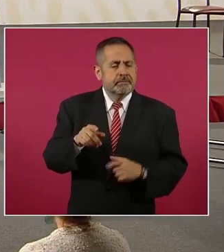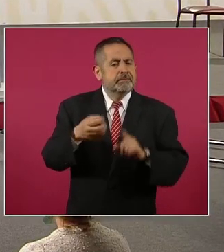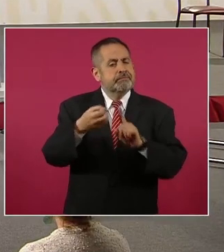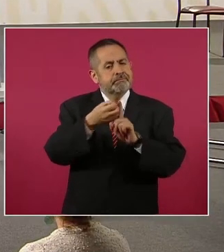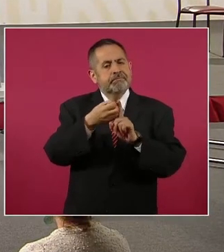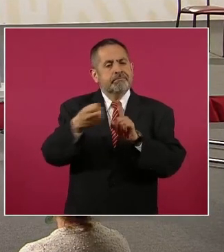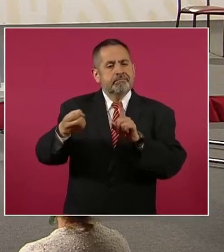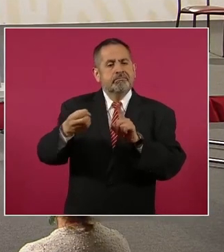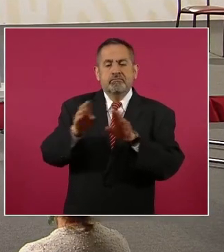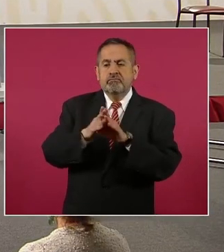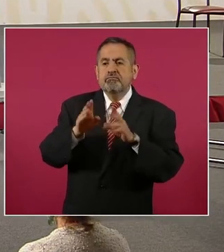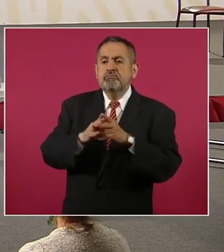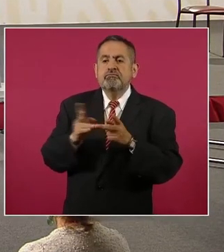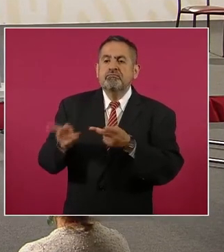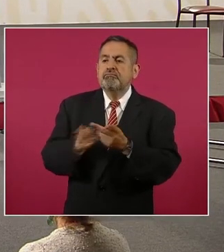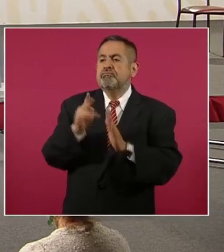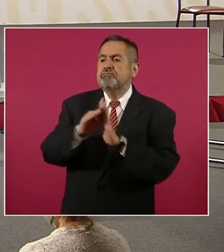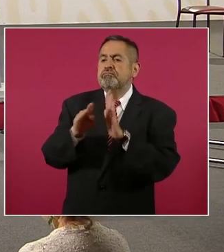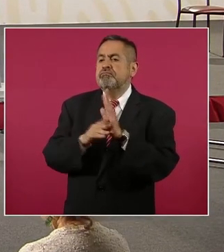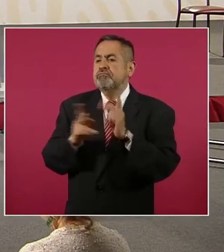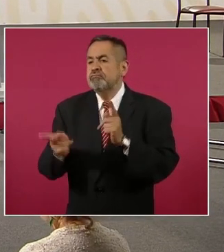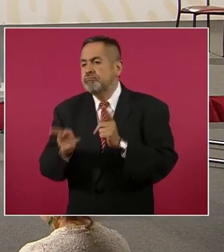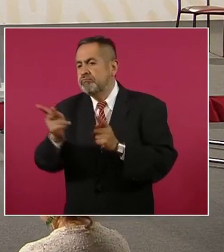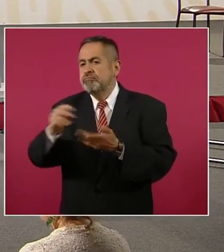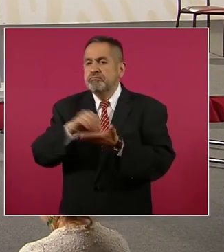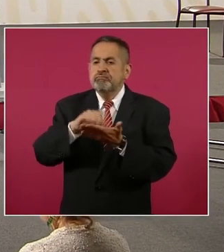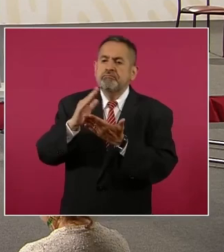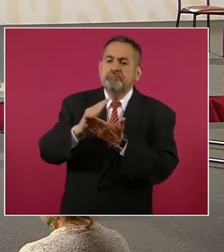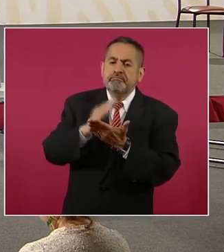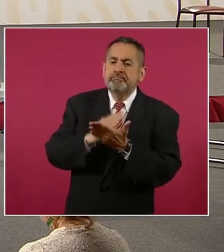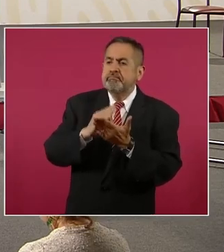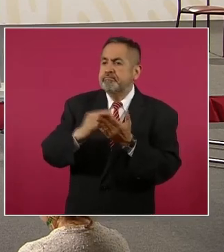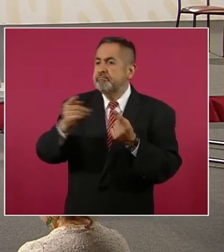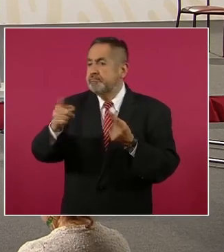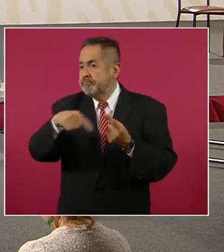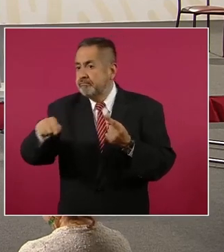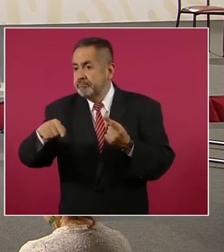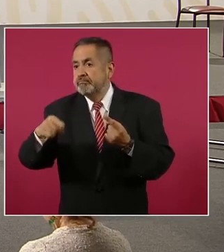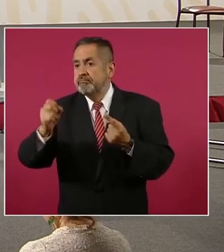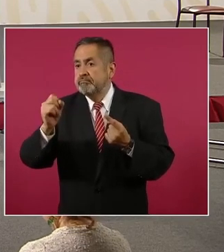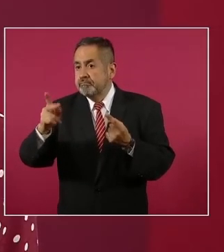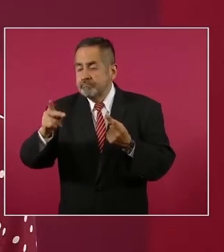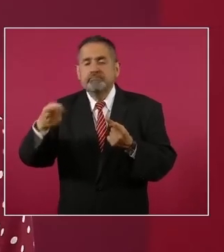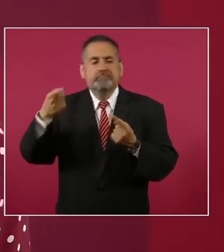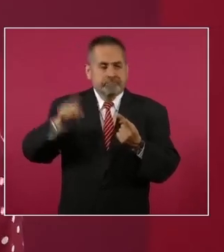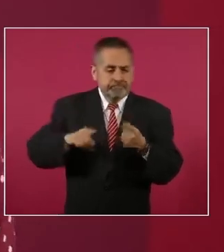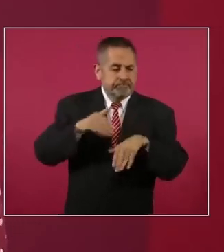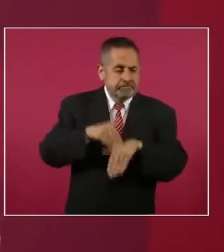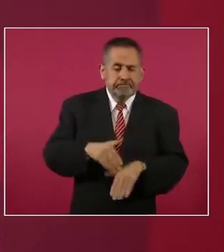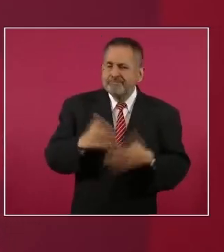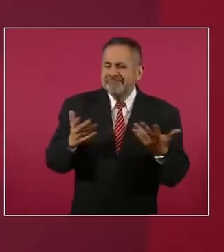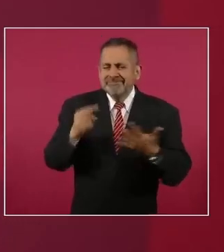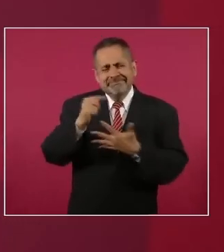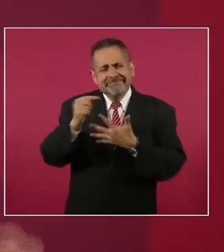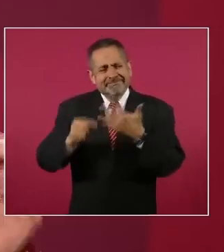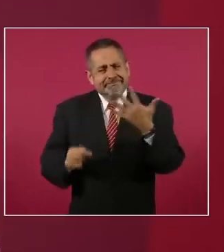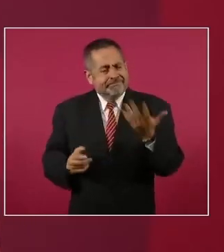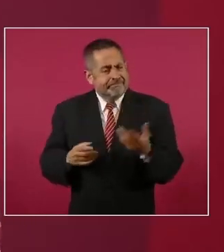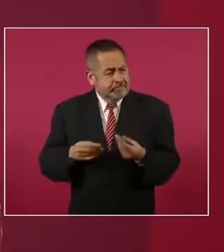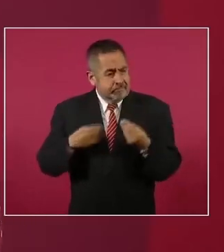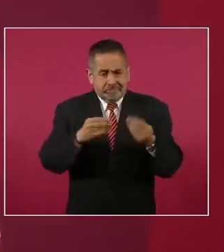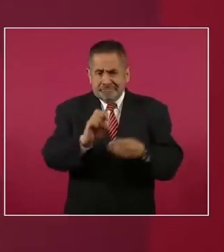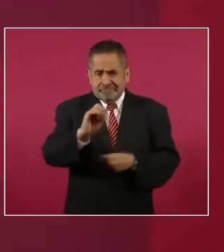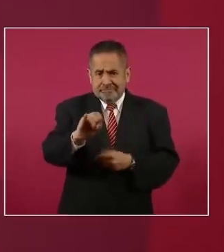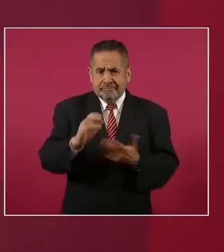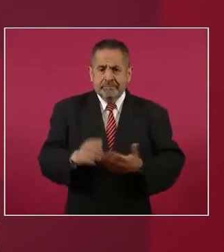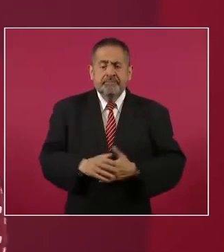de organizar las consultas populares, referéndums y plebiscitos. Lo que también plantea es